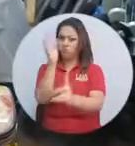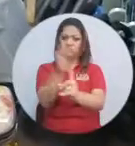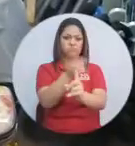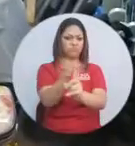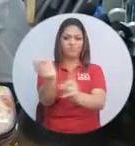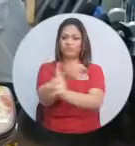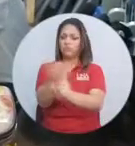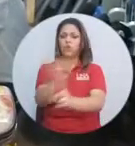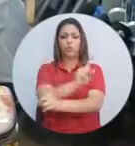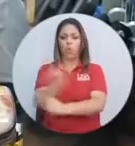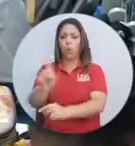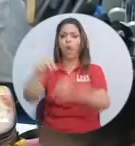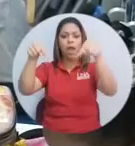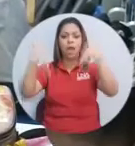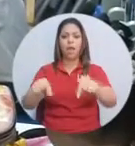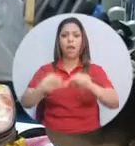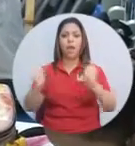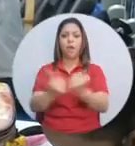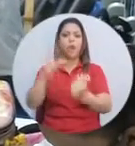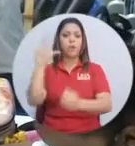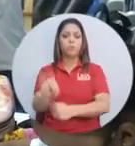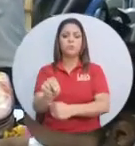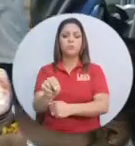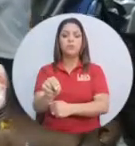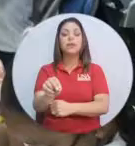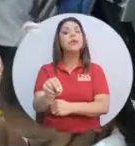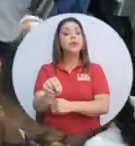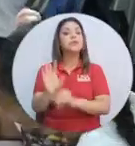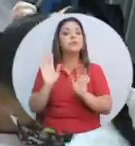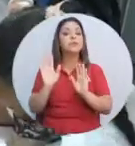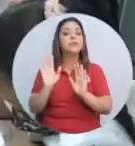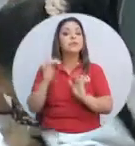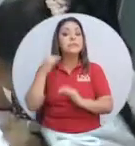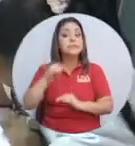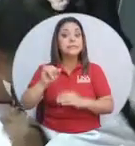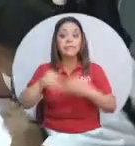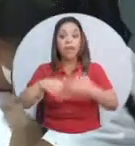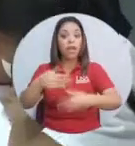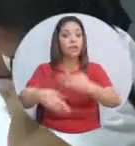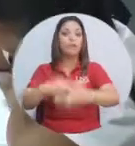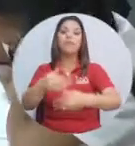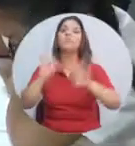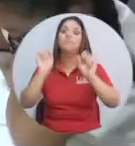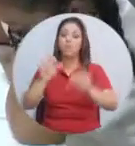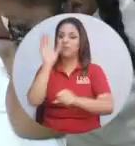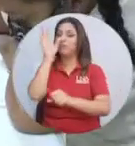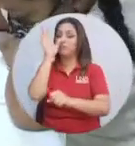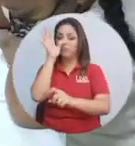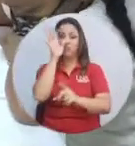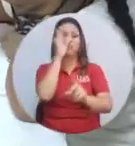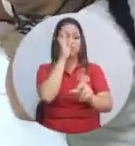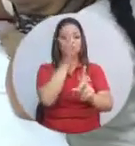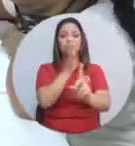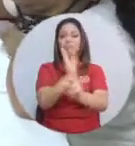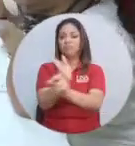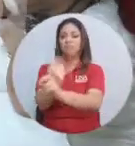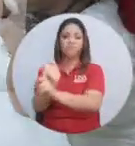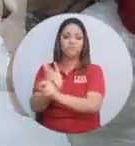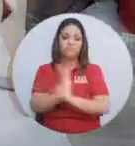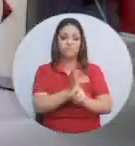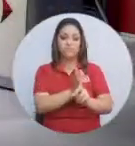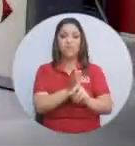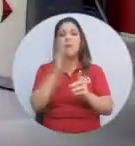estas cosas porque en mi aula tenemos cero tolerancia, se valida. Y validamos un acto que es social, absolutamente